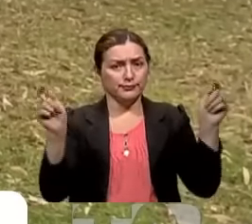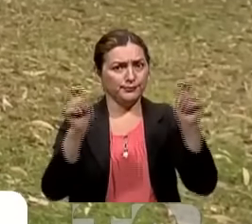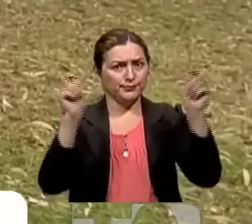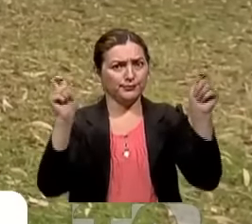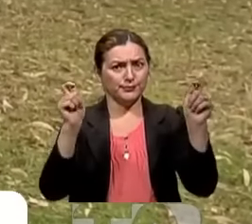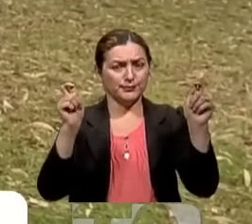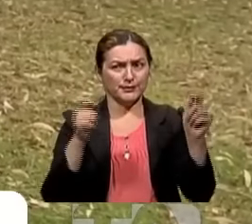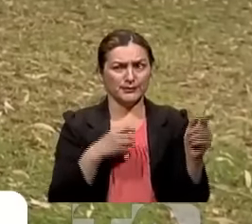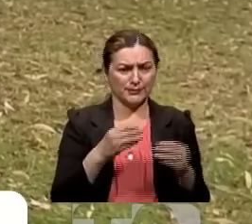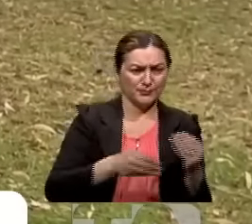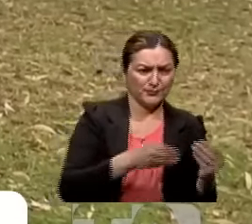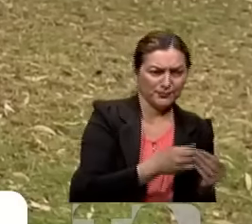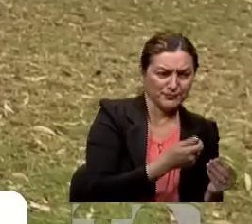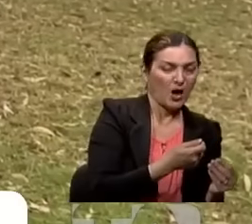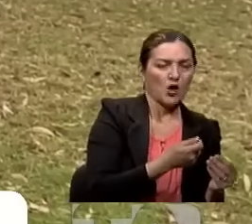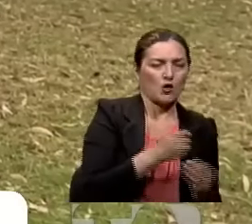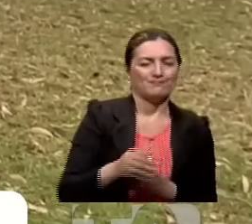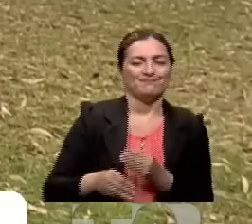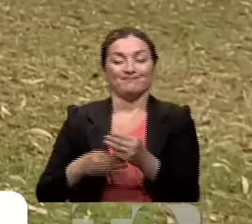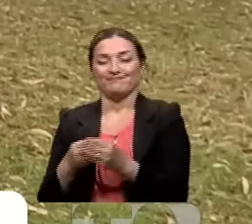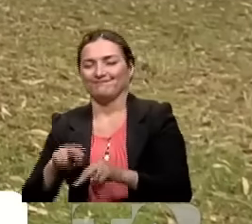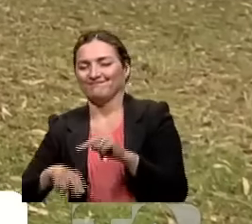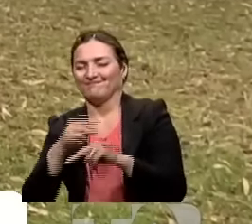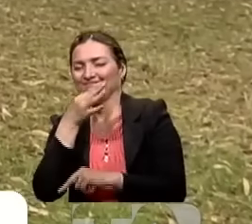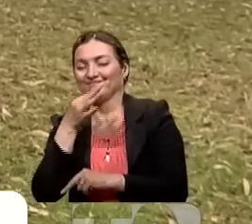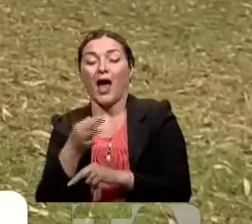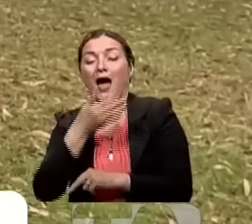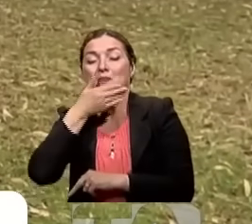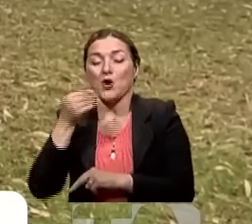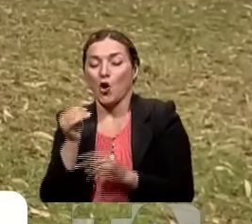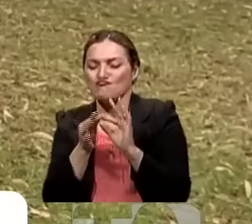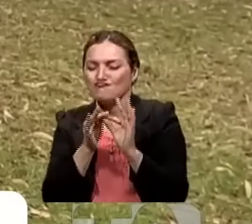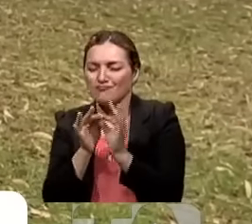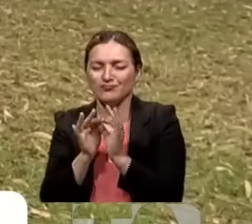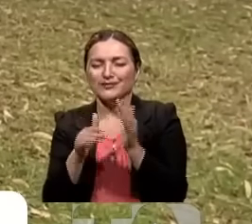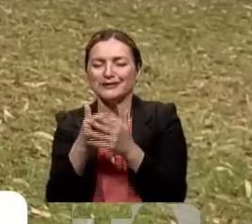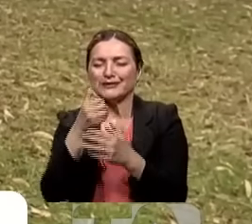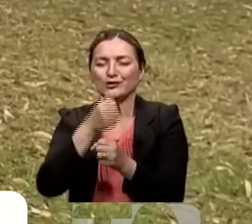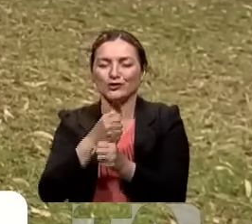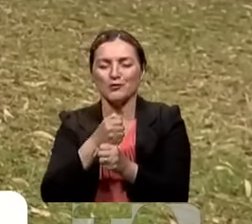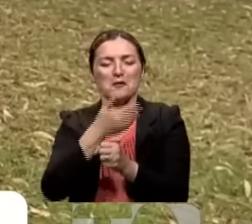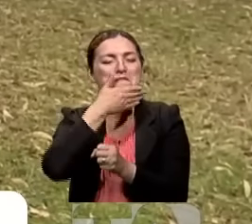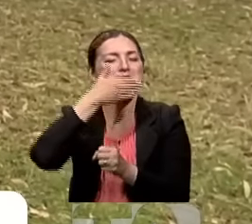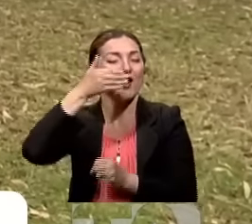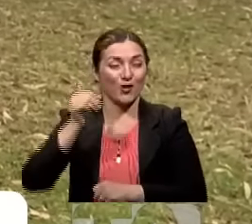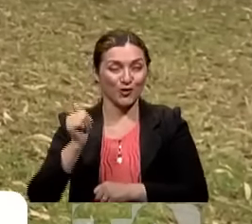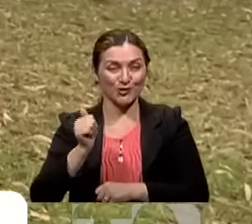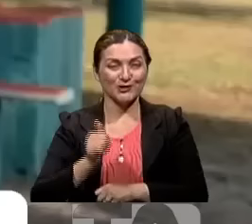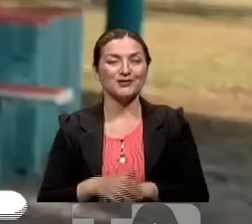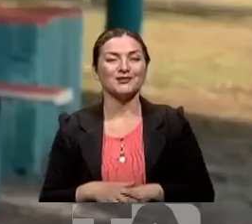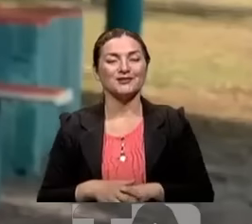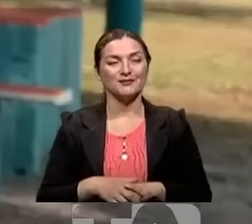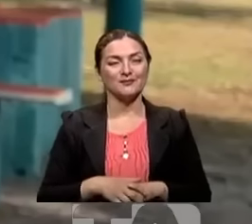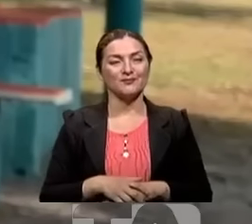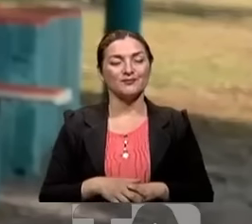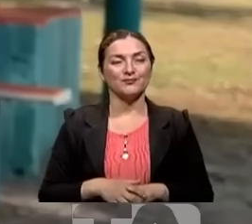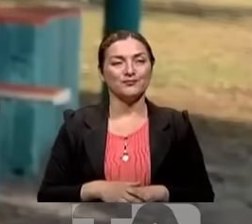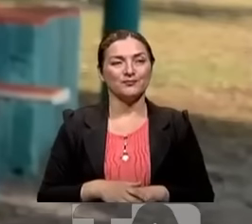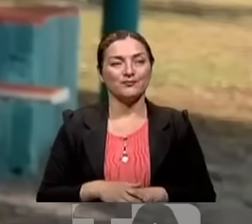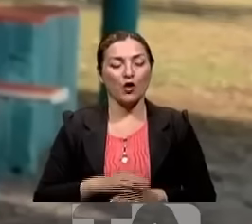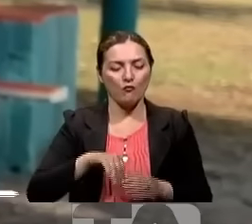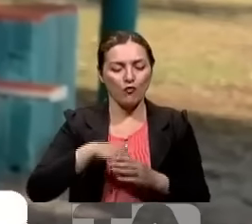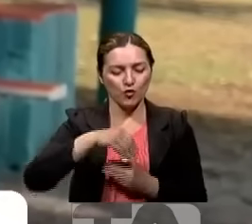e invertir ese presupuesto en obras que mejoren la seguridad y la infraestructura del sector. Todos los recursos que